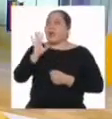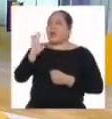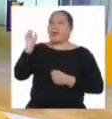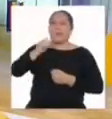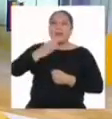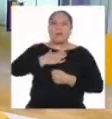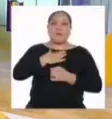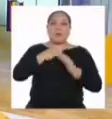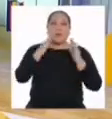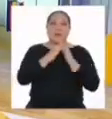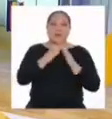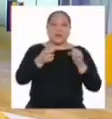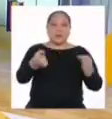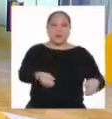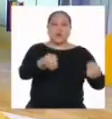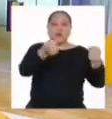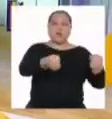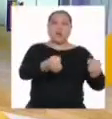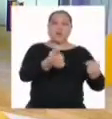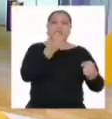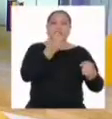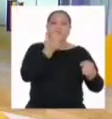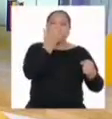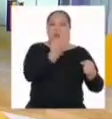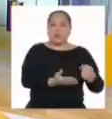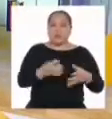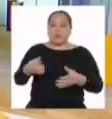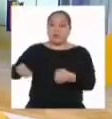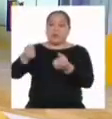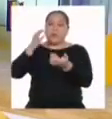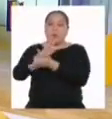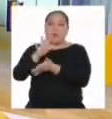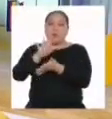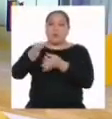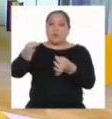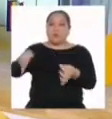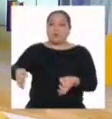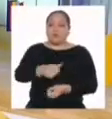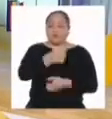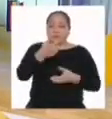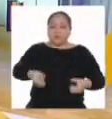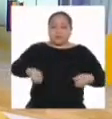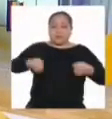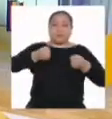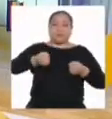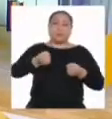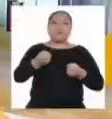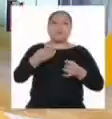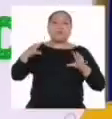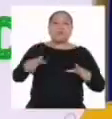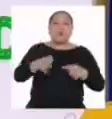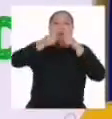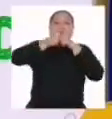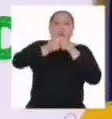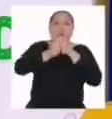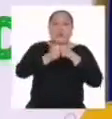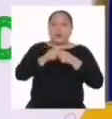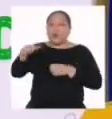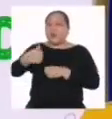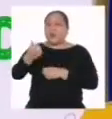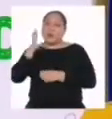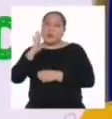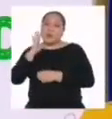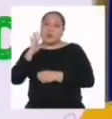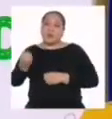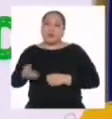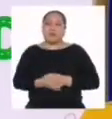por ejemplo, tengo un tacho para los vidrios, uno para los papeles, otro para los plásticos y otro para lo orgánico. Quizás